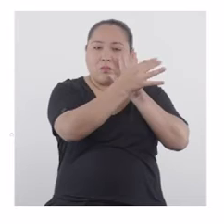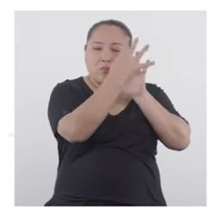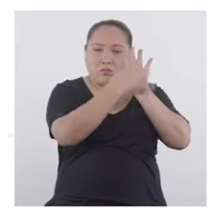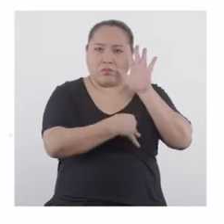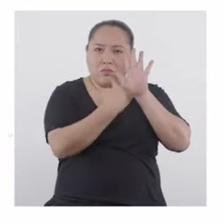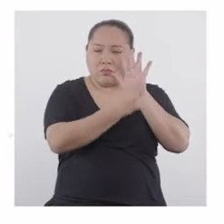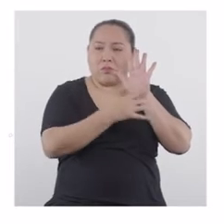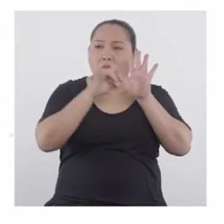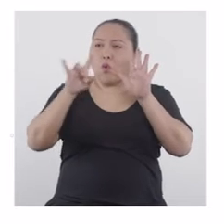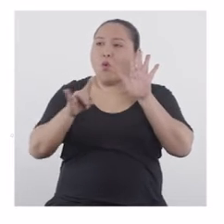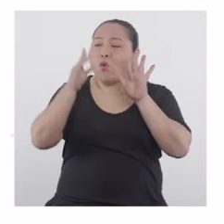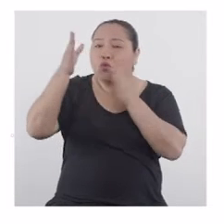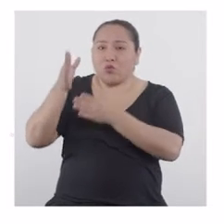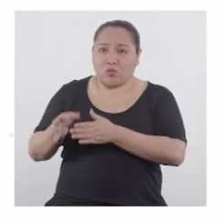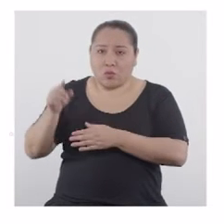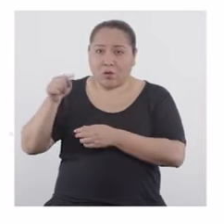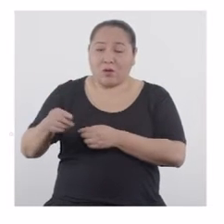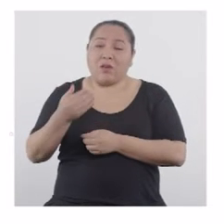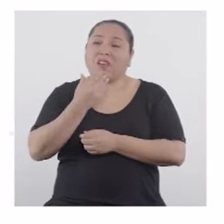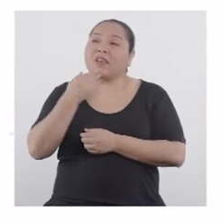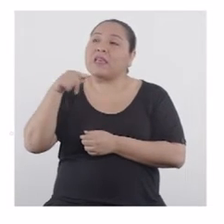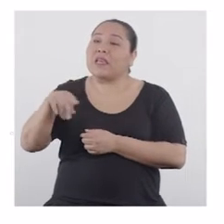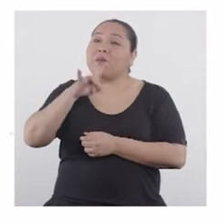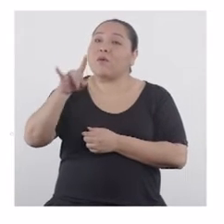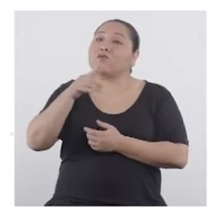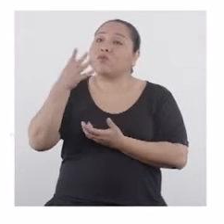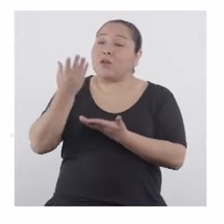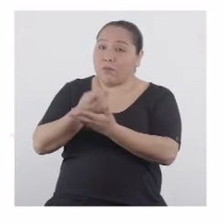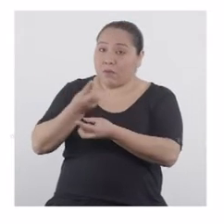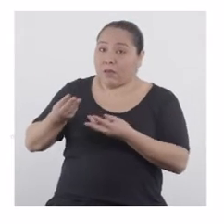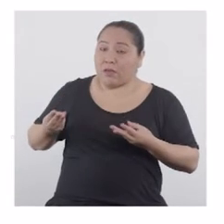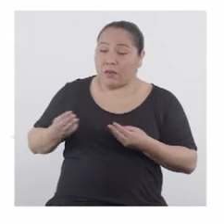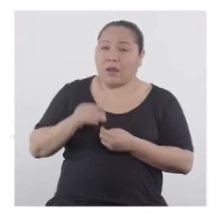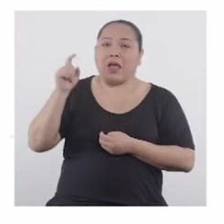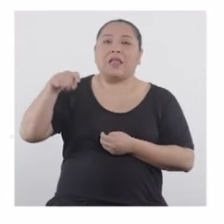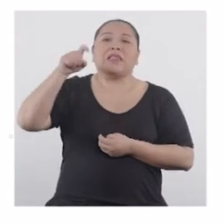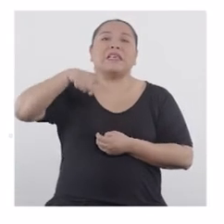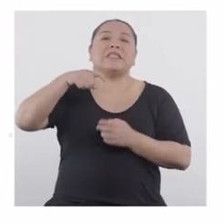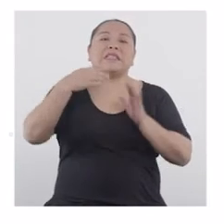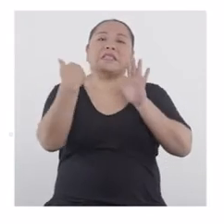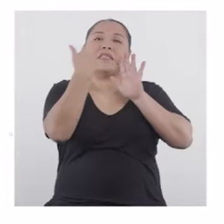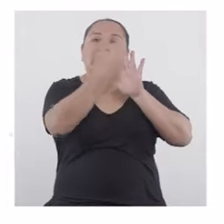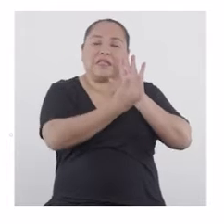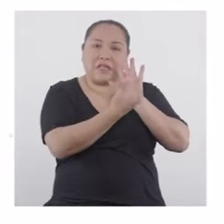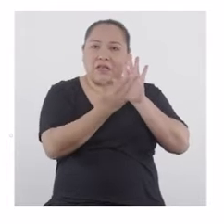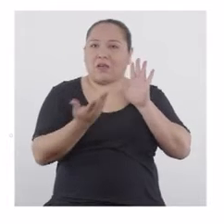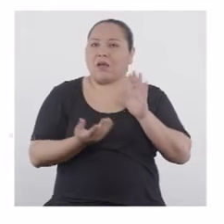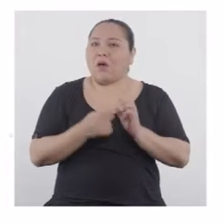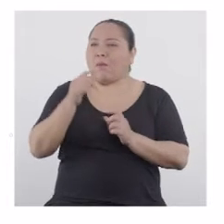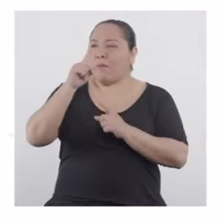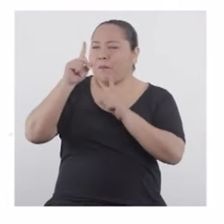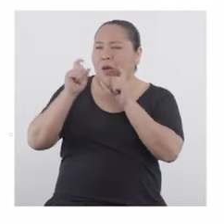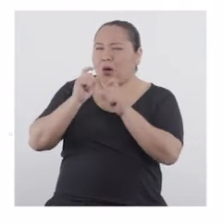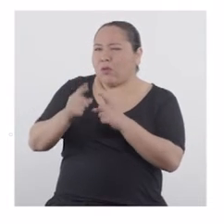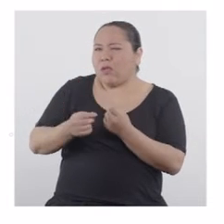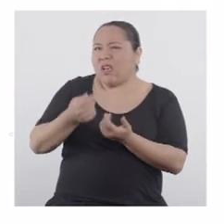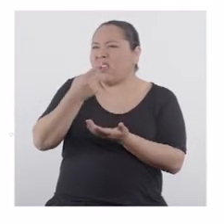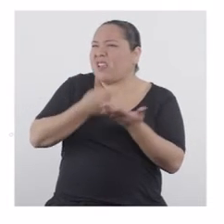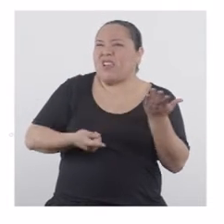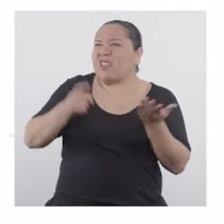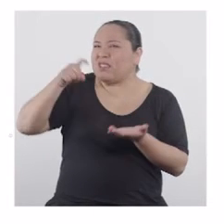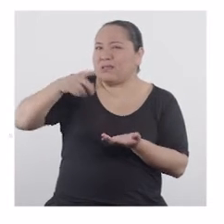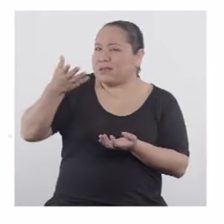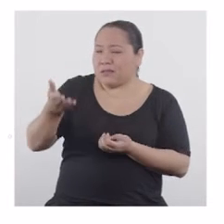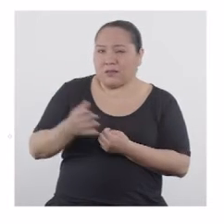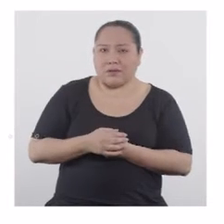columnas. Usuario, o sea, quienes van a usar el producto, necesita, o sea, preguntarse